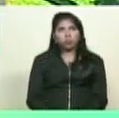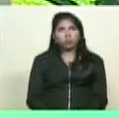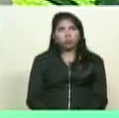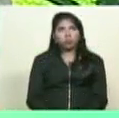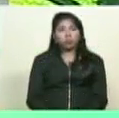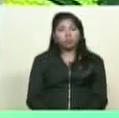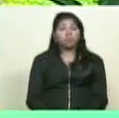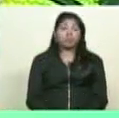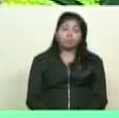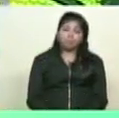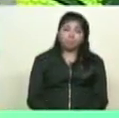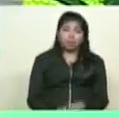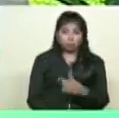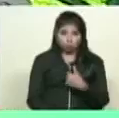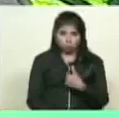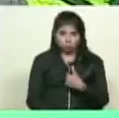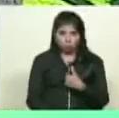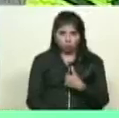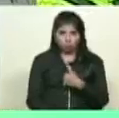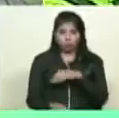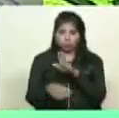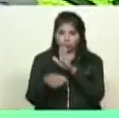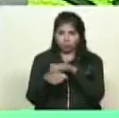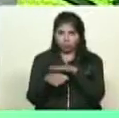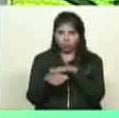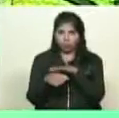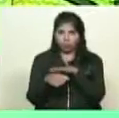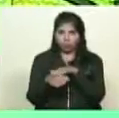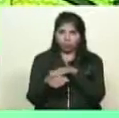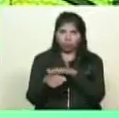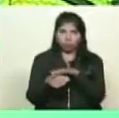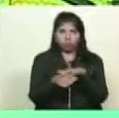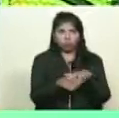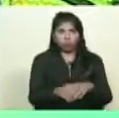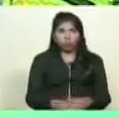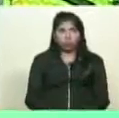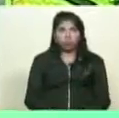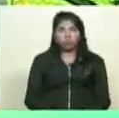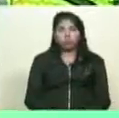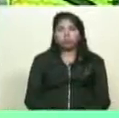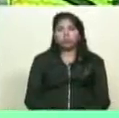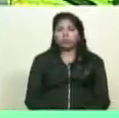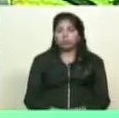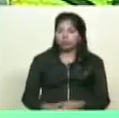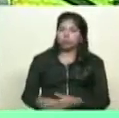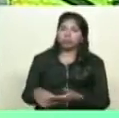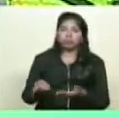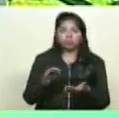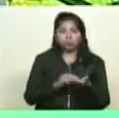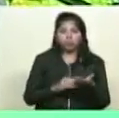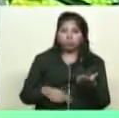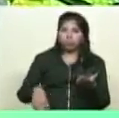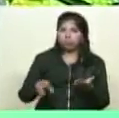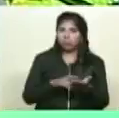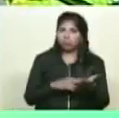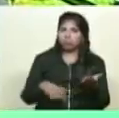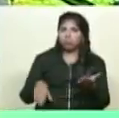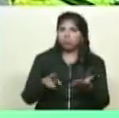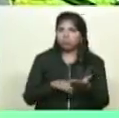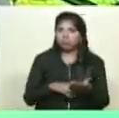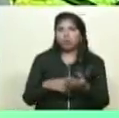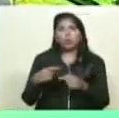Bueno, yo les pido de manera escalonada y progresiva y les digo para los próximos